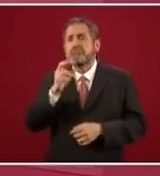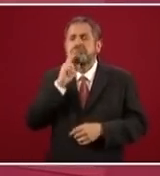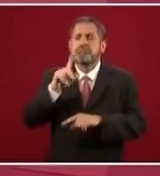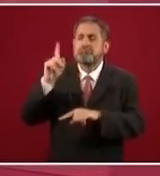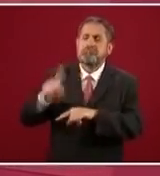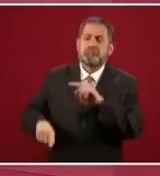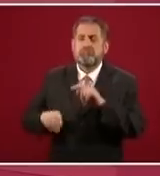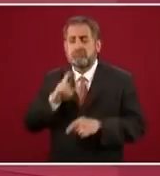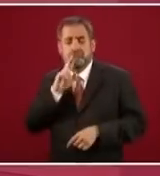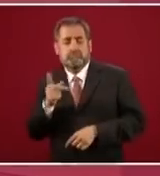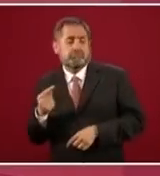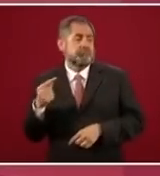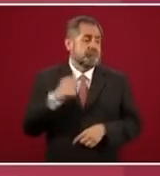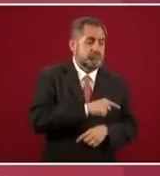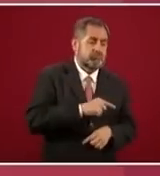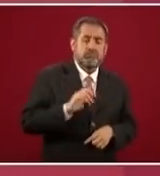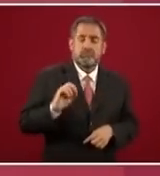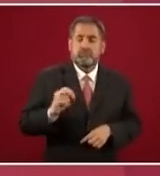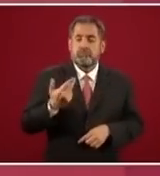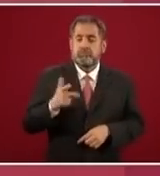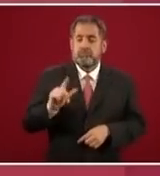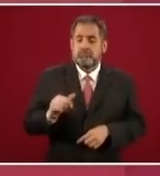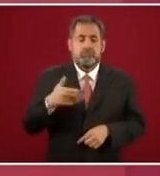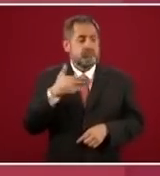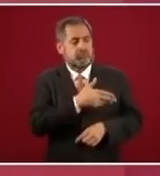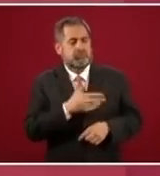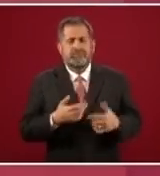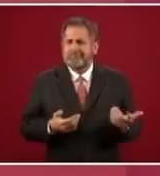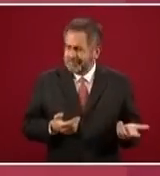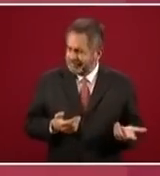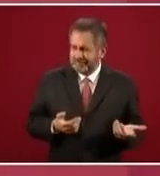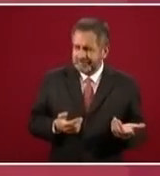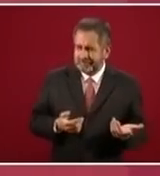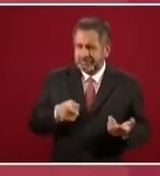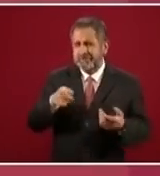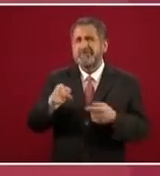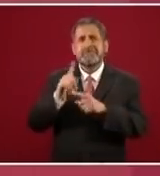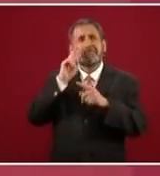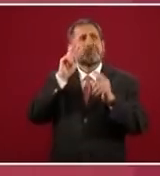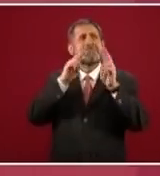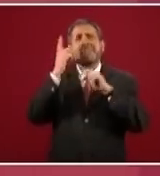y afectaba el paisaje.